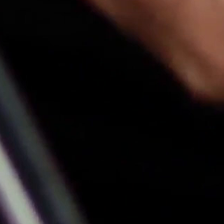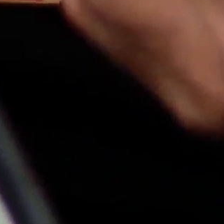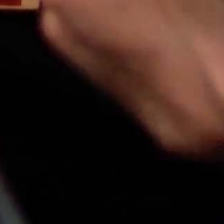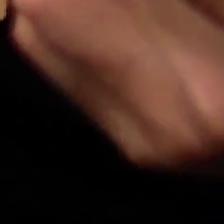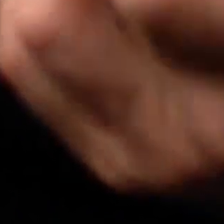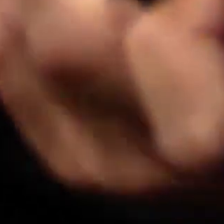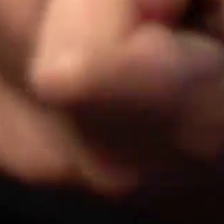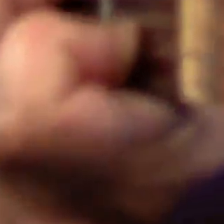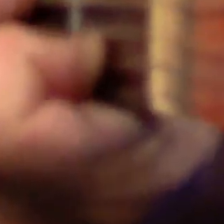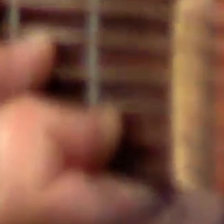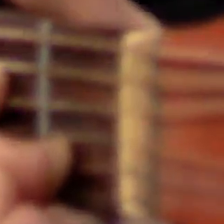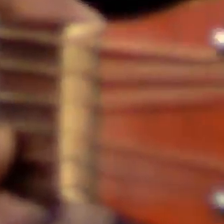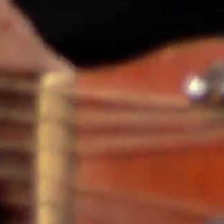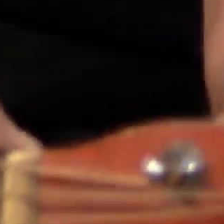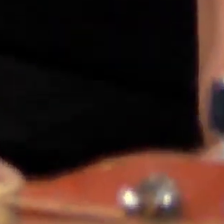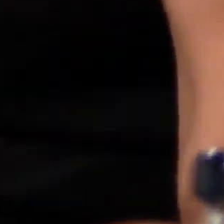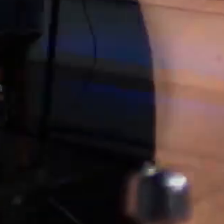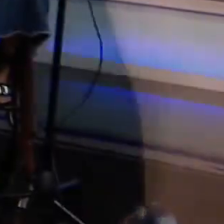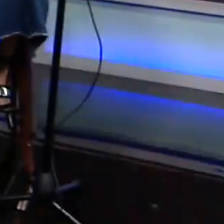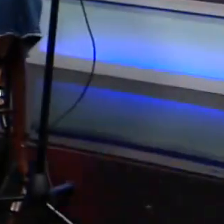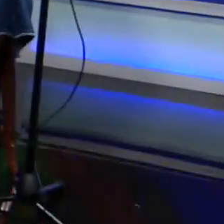De resolver